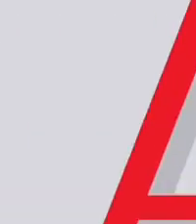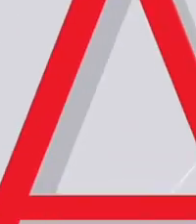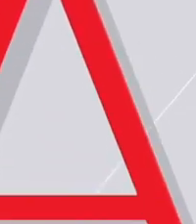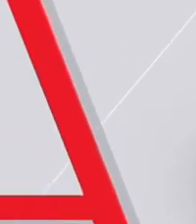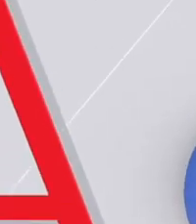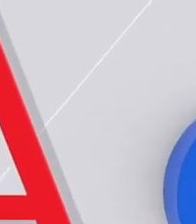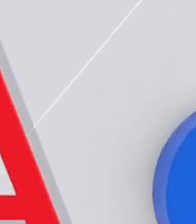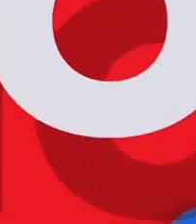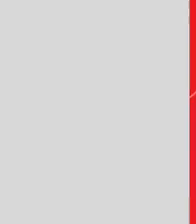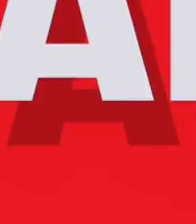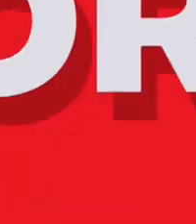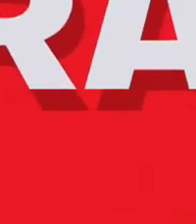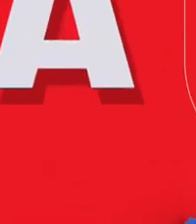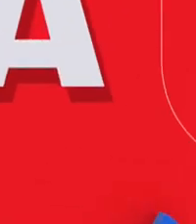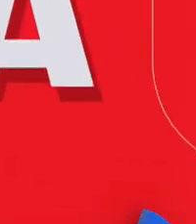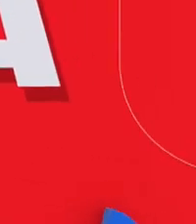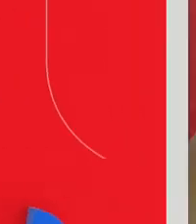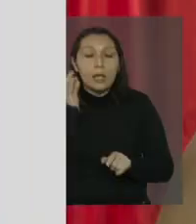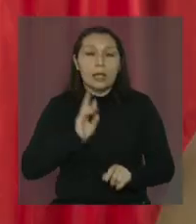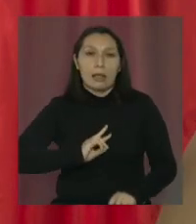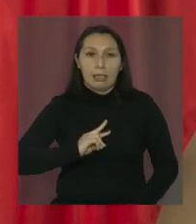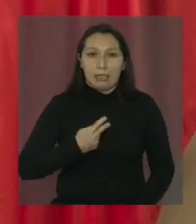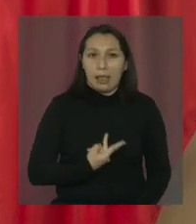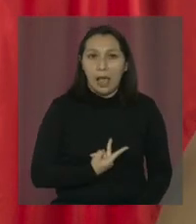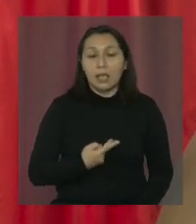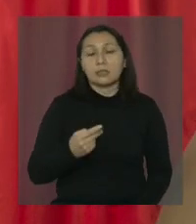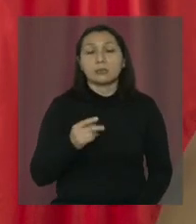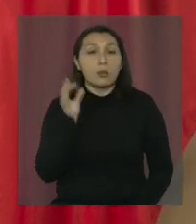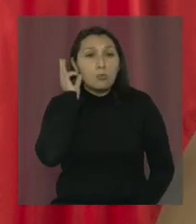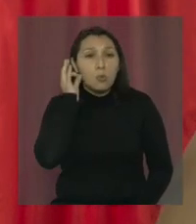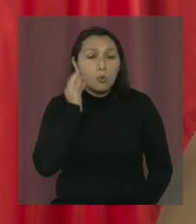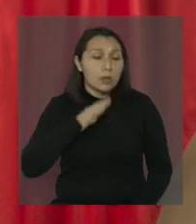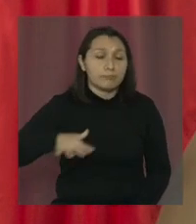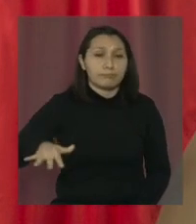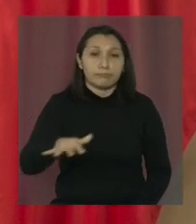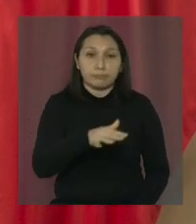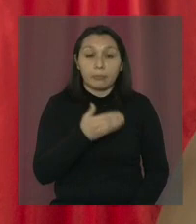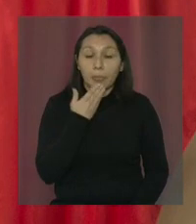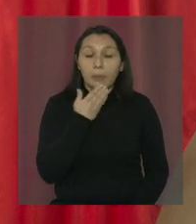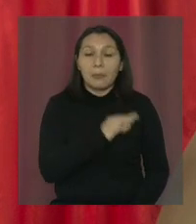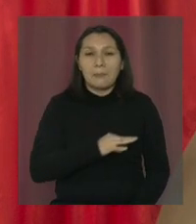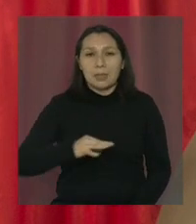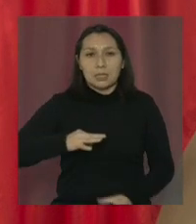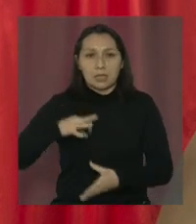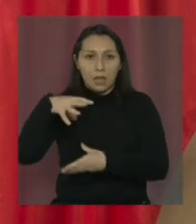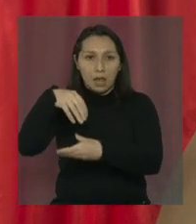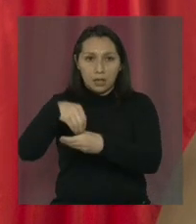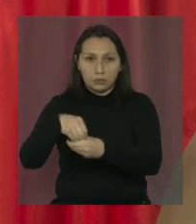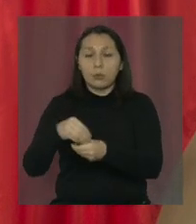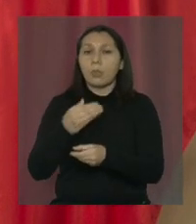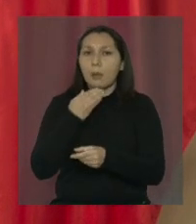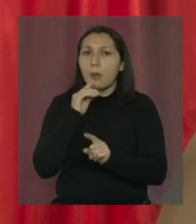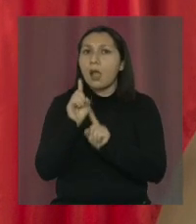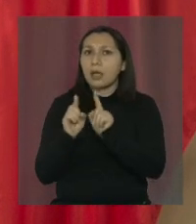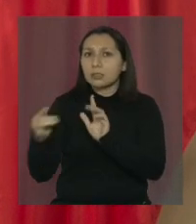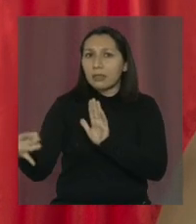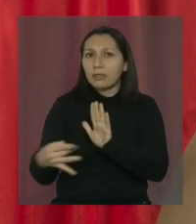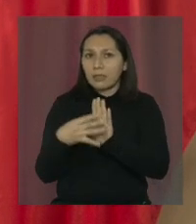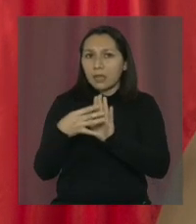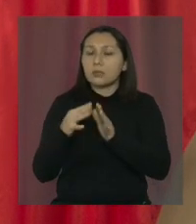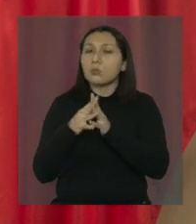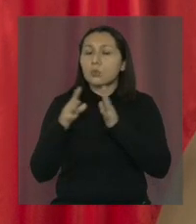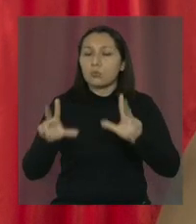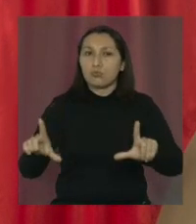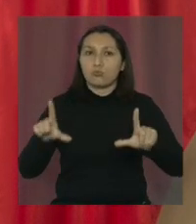x ahora vamos de inmediato al palacio de la moneda está hablando a esta hora la vocera de gobierno camila vallejo la escuchamos con